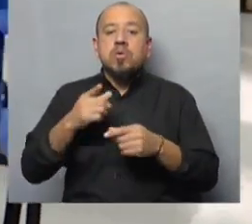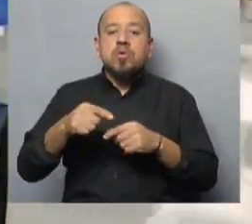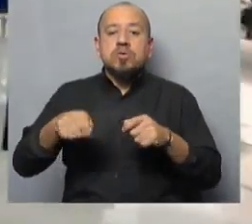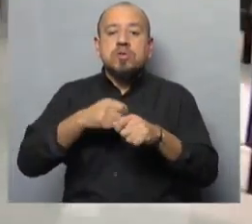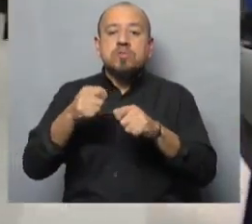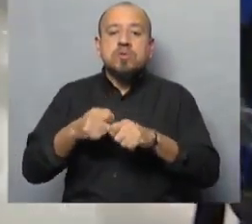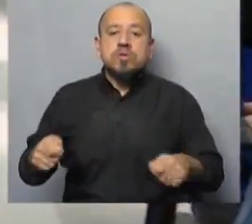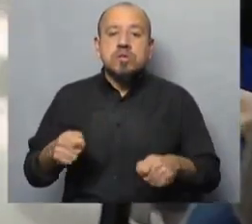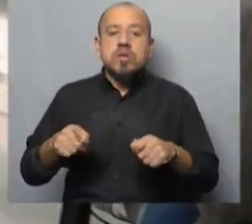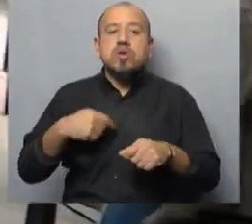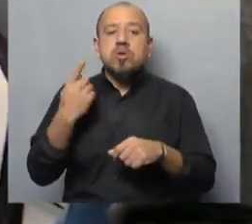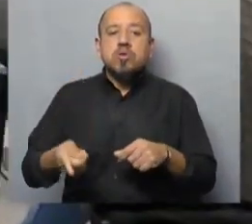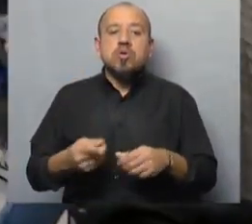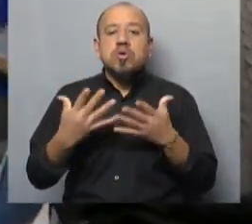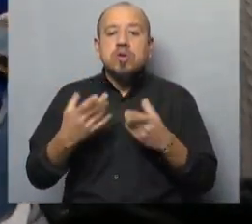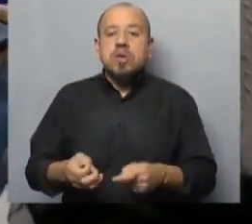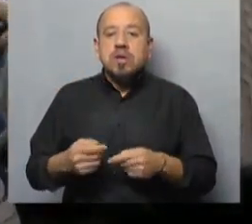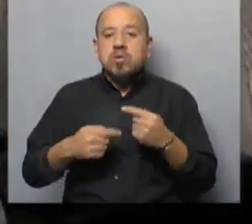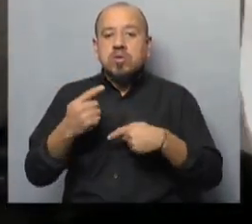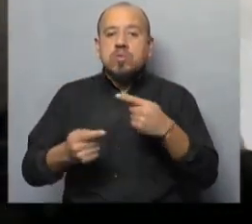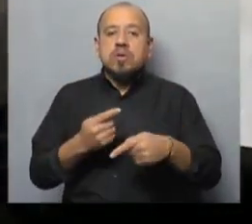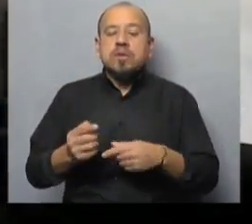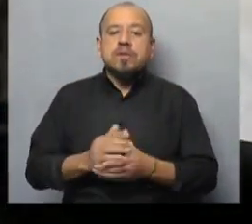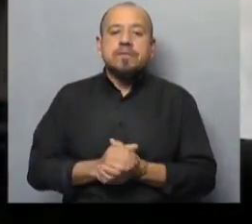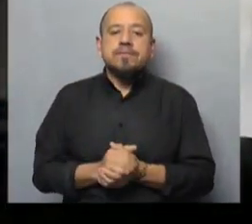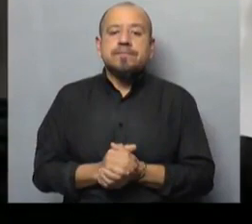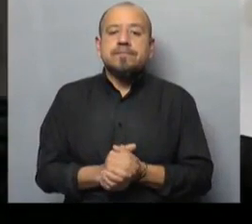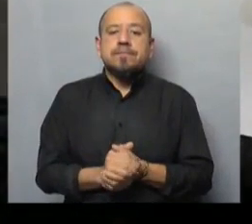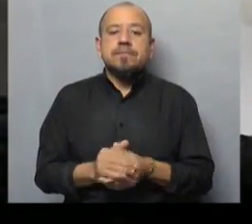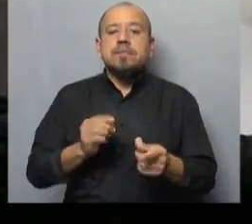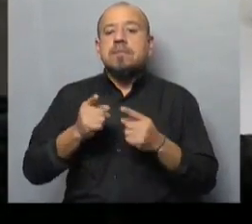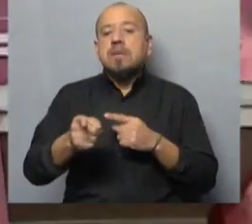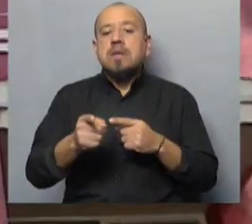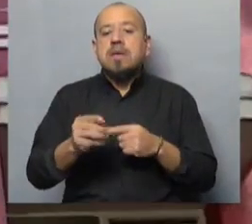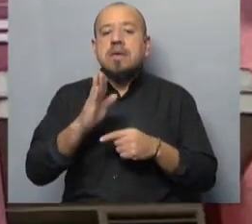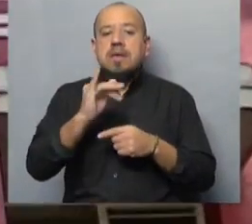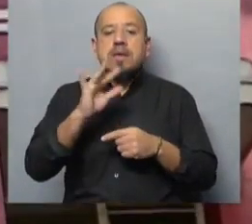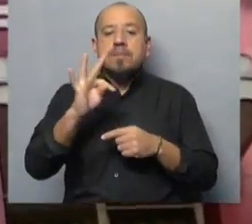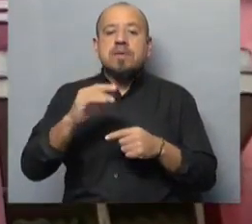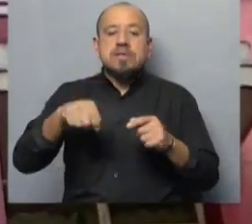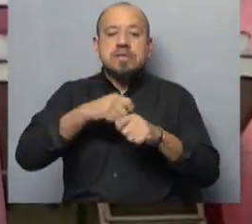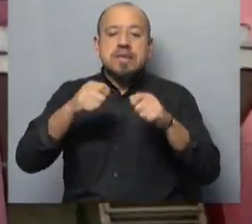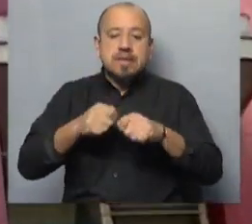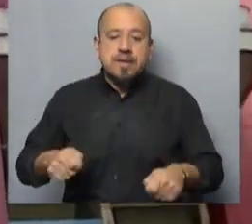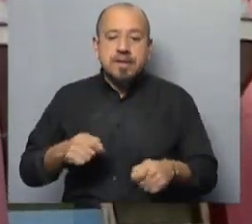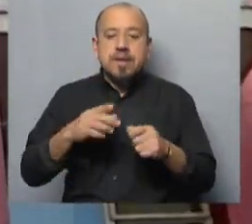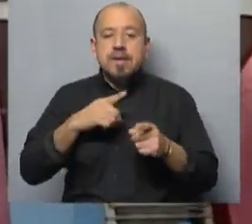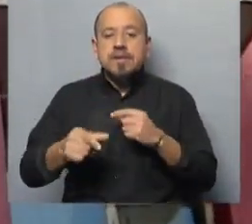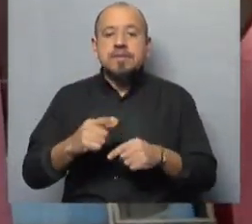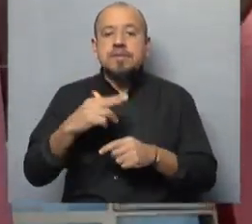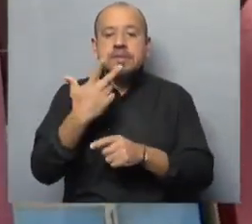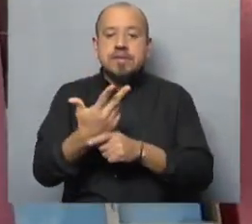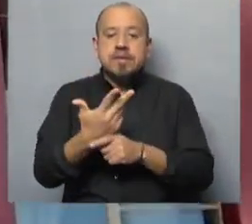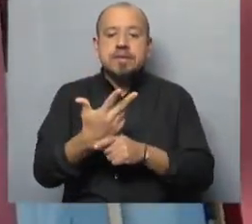como otros colectivos quieren mantener y potenciar en el pit-cnt se apunta que la inter social tenga tres espacios de